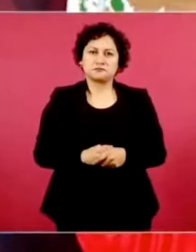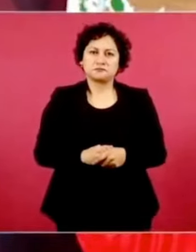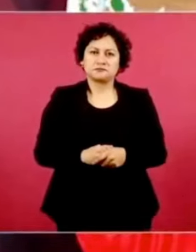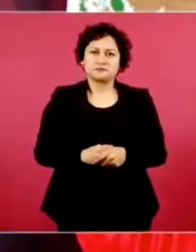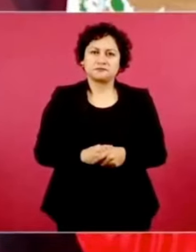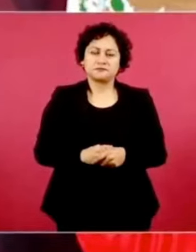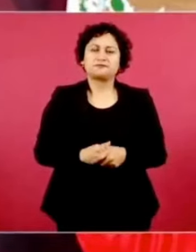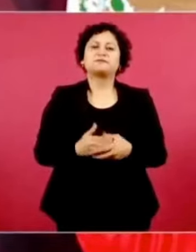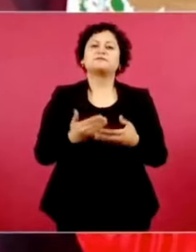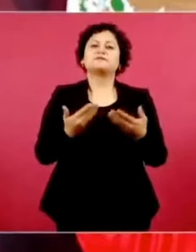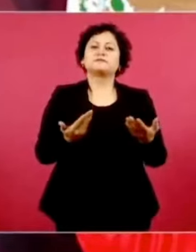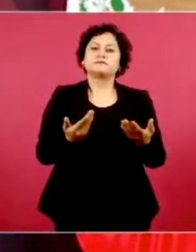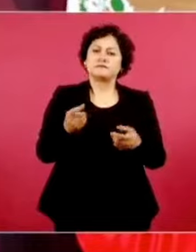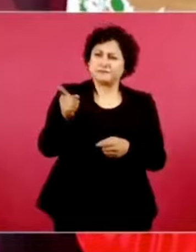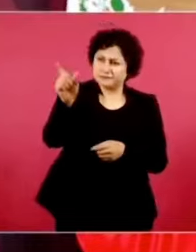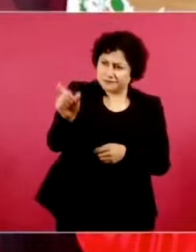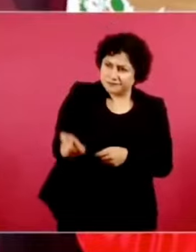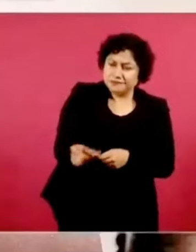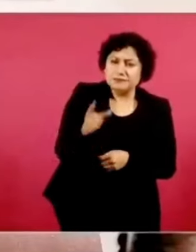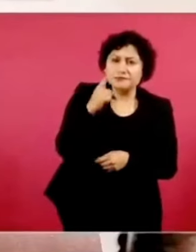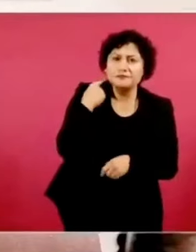¿De dónde viene esa honestidad?